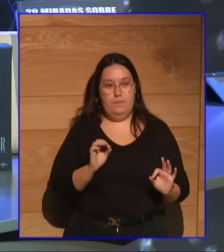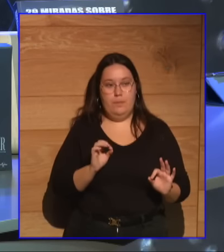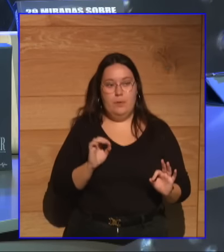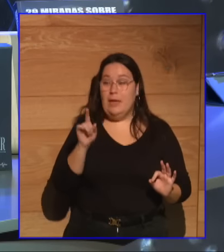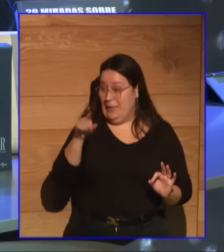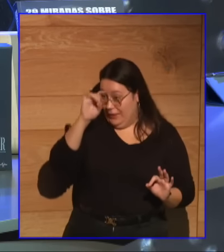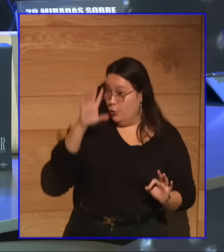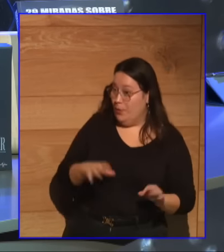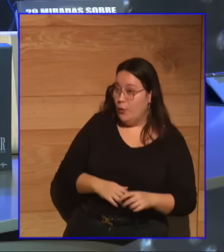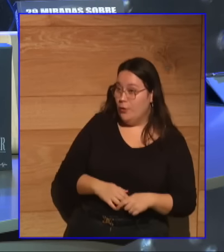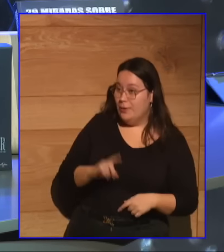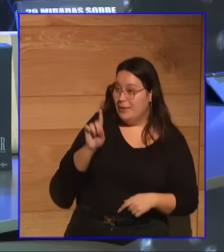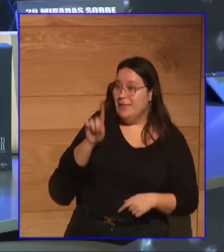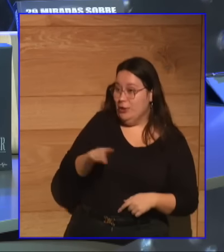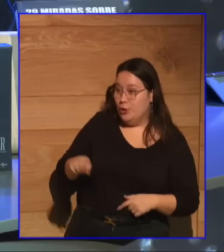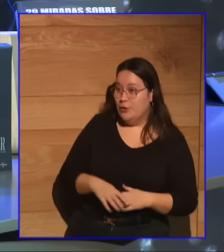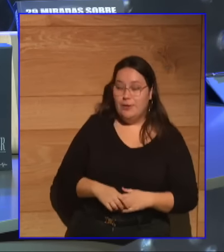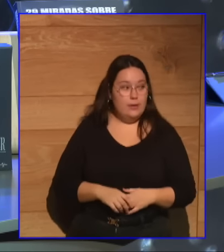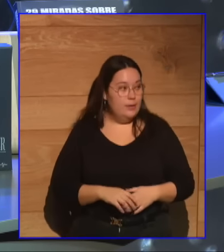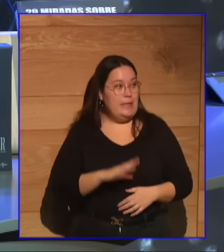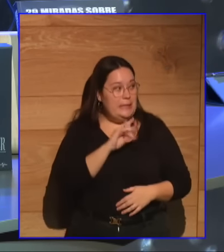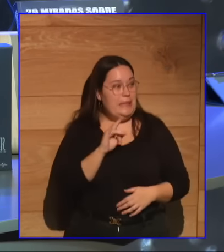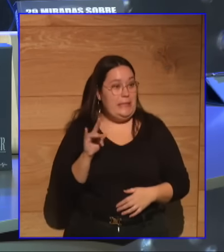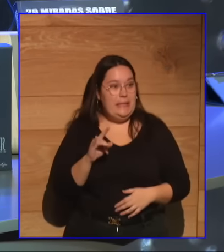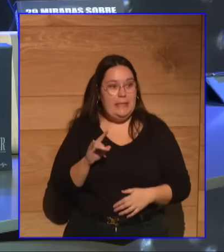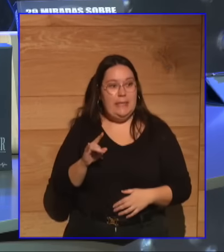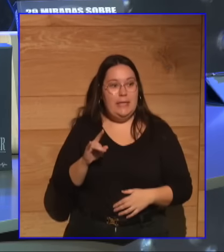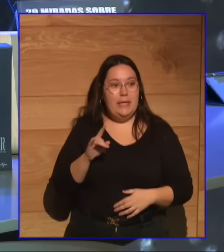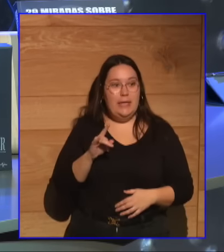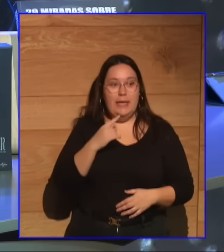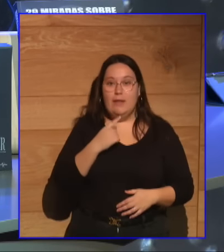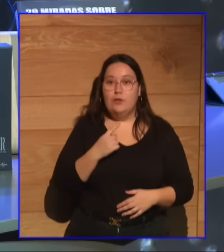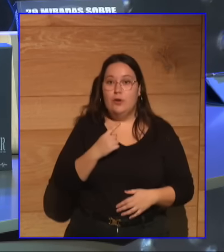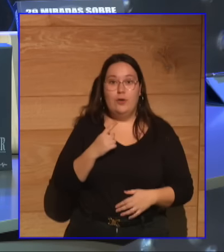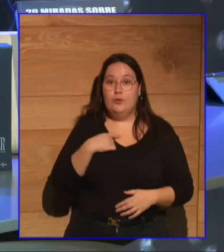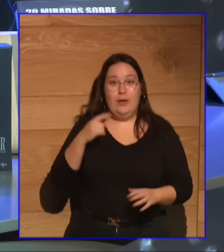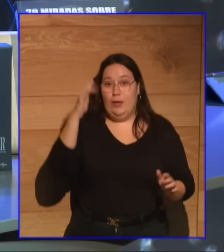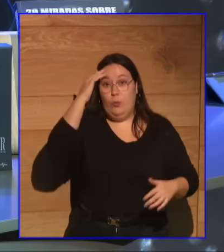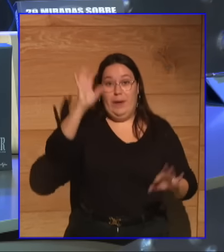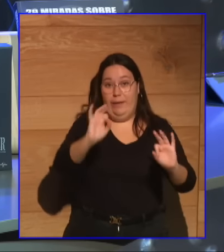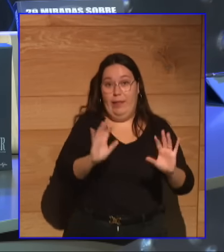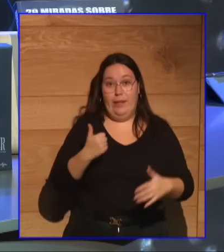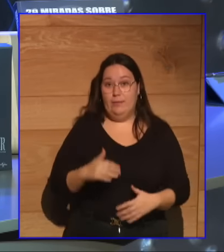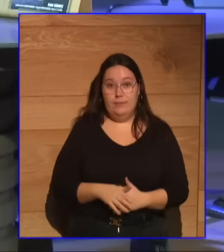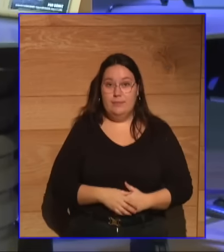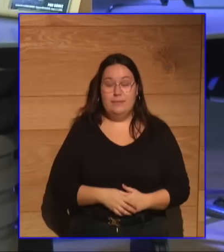¿Estás sorprendido? ¿Ah, sí? Sí, y sí, le, sí, y sí, le sí. He dicho, Javi, he venido sin expectativa.